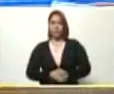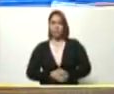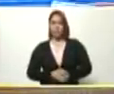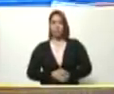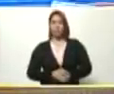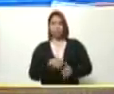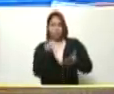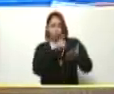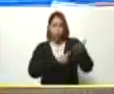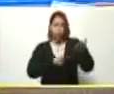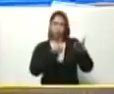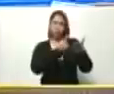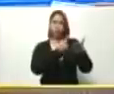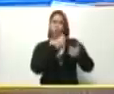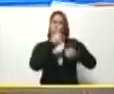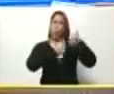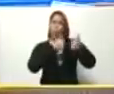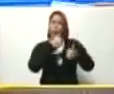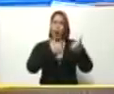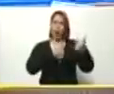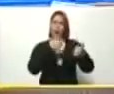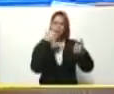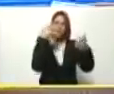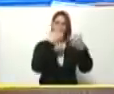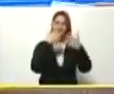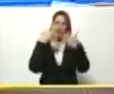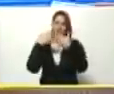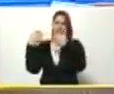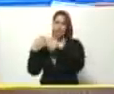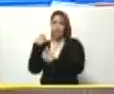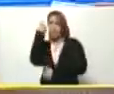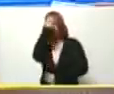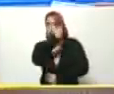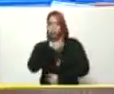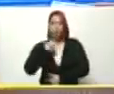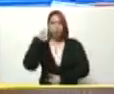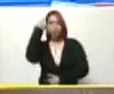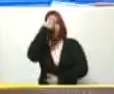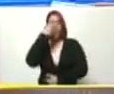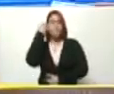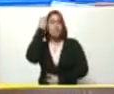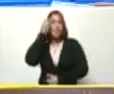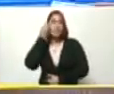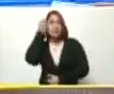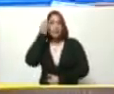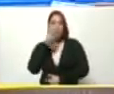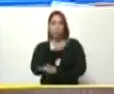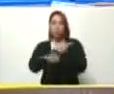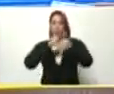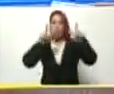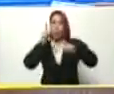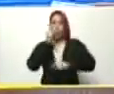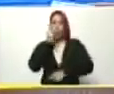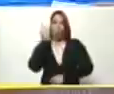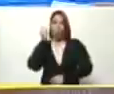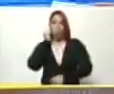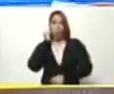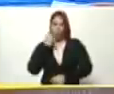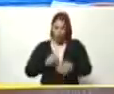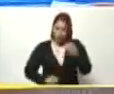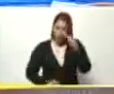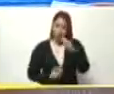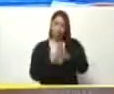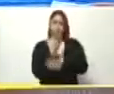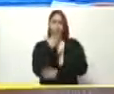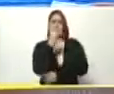colocando allí las batallas, los rostros, los pensamientos de nuestros libertadores, de nuestras libertadoras. Ha florecido el